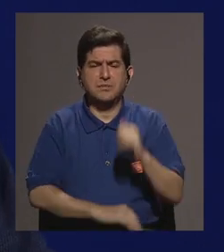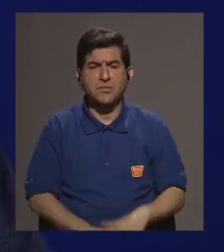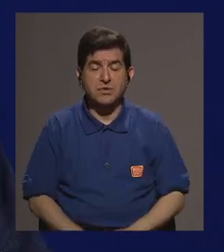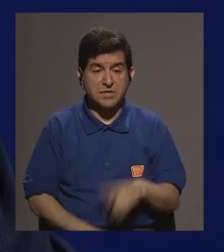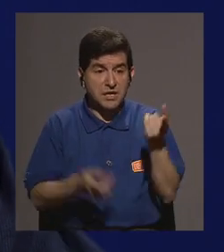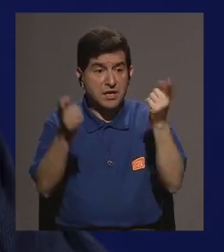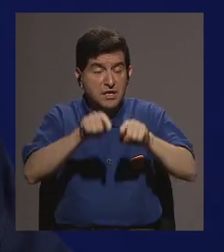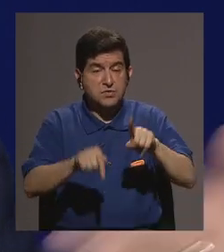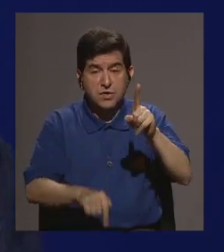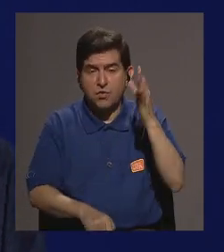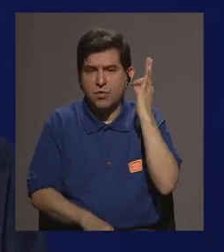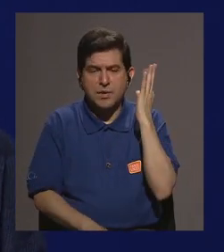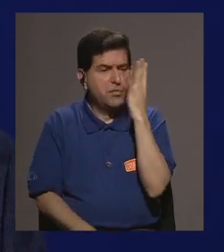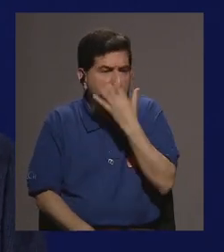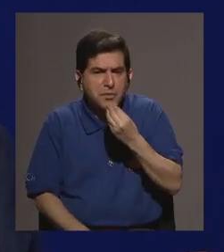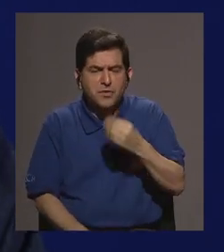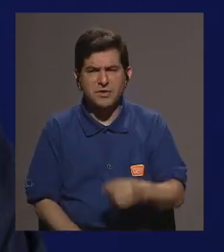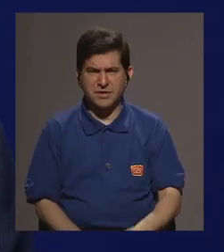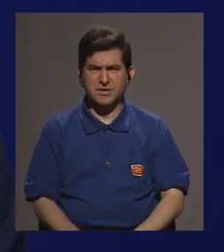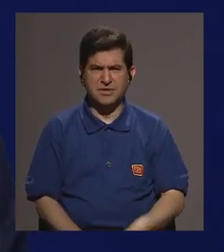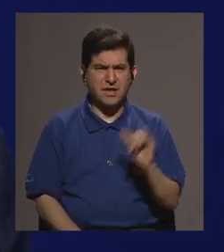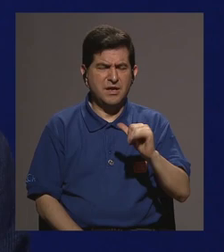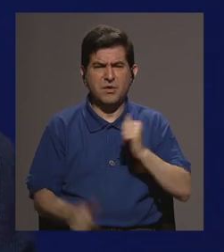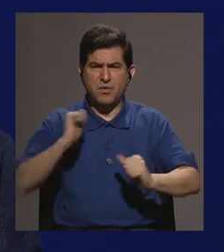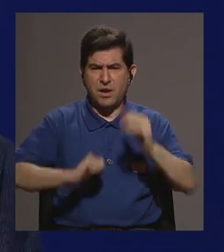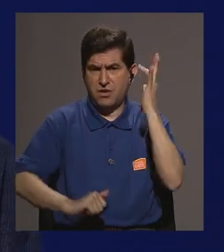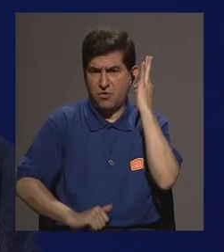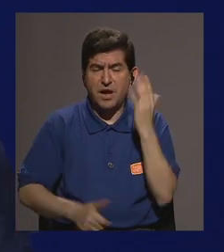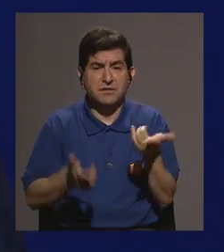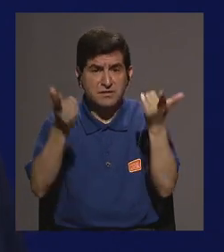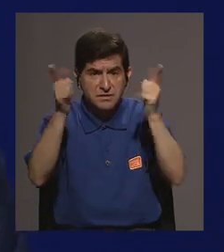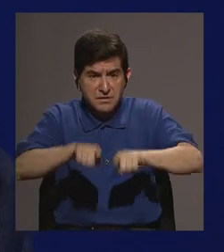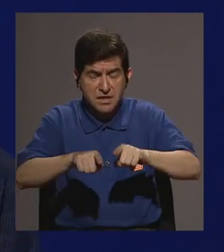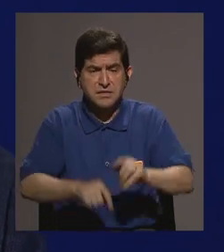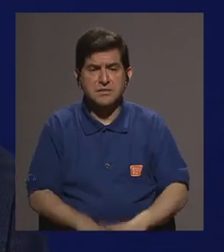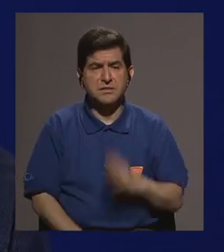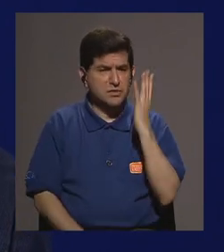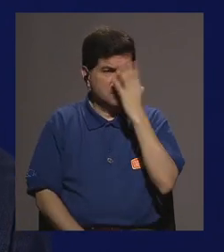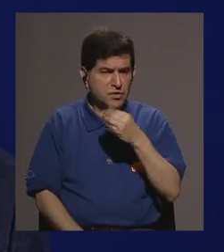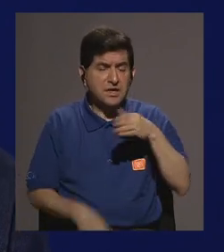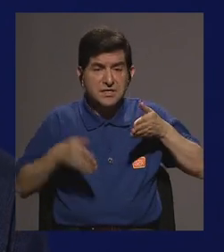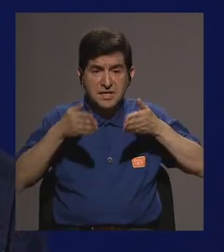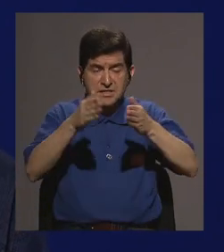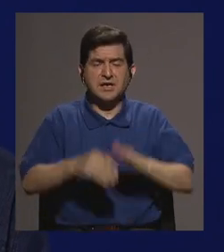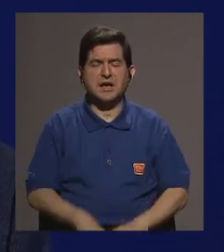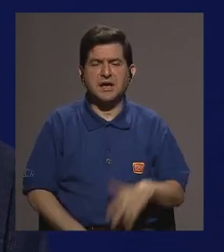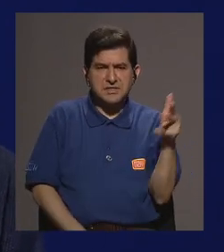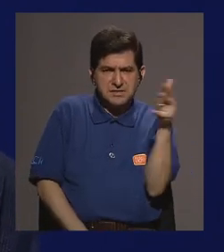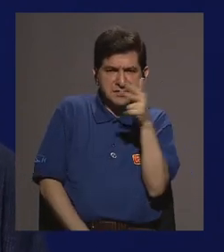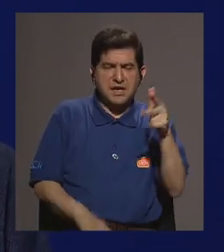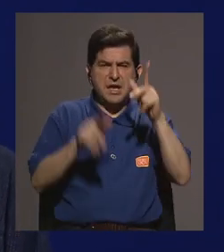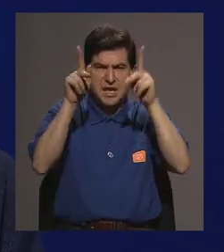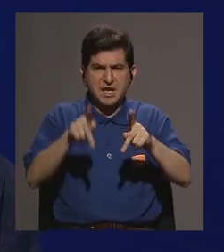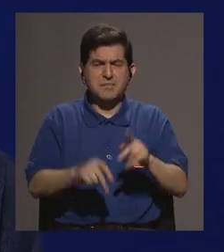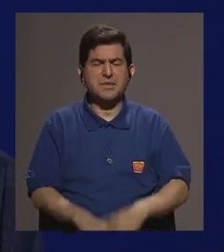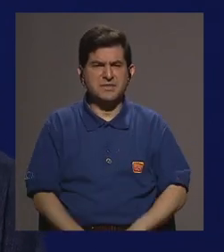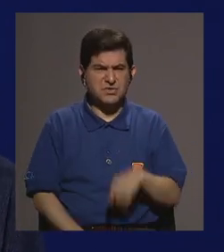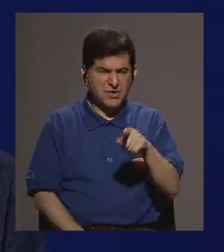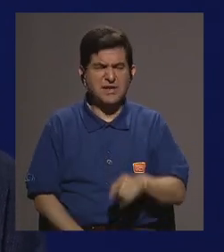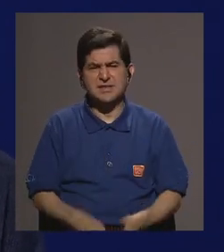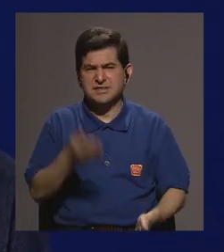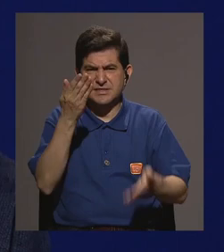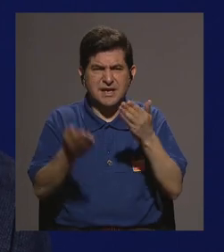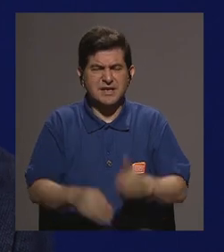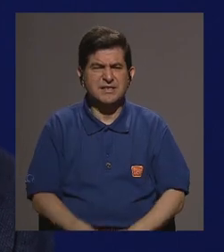almorzar y pasa eso con una chica guapa y me ha pasado con actrices también que son muy lindas en la calle estamos filmando